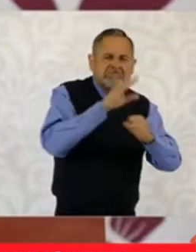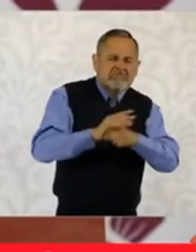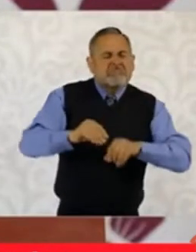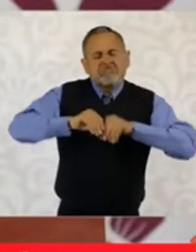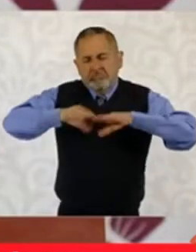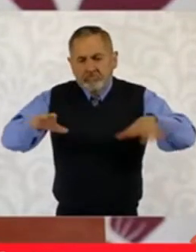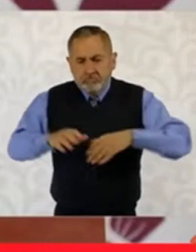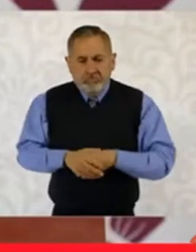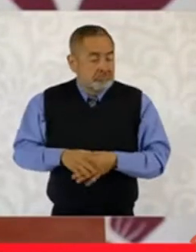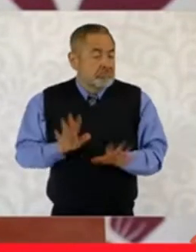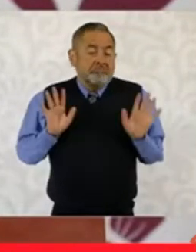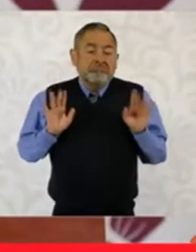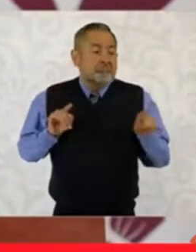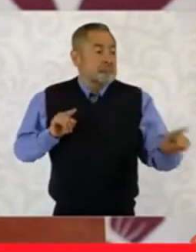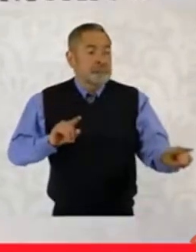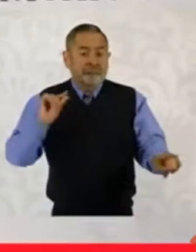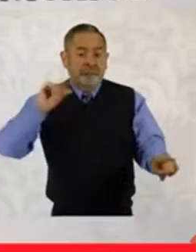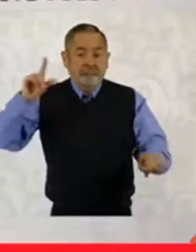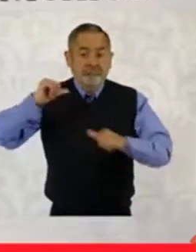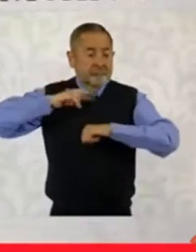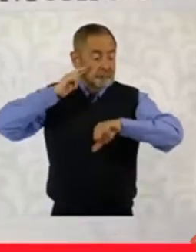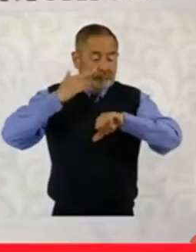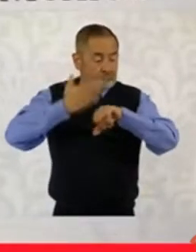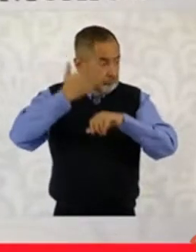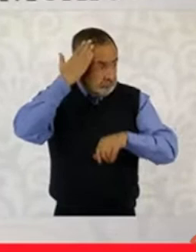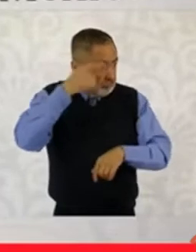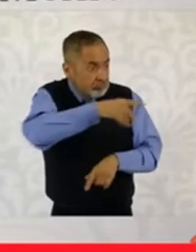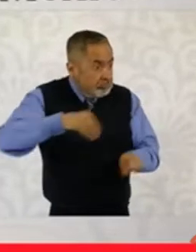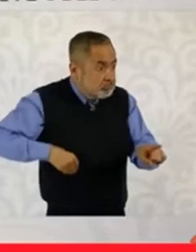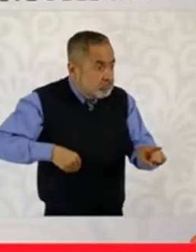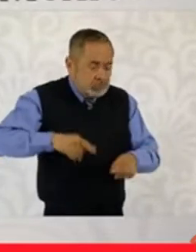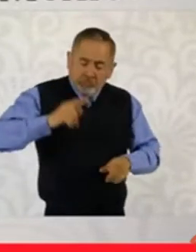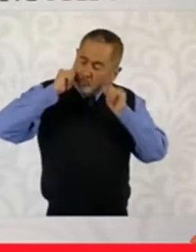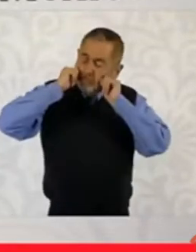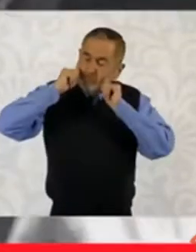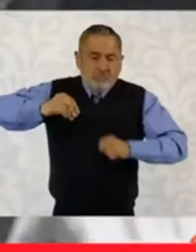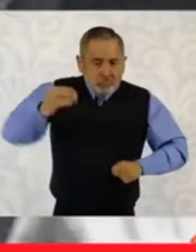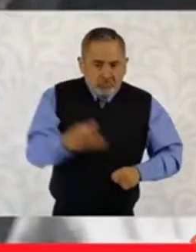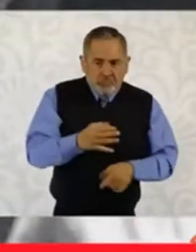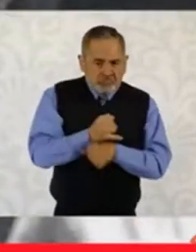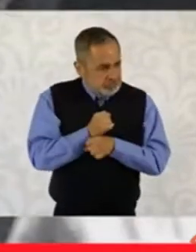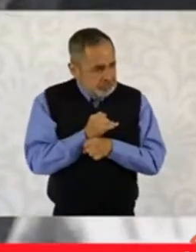autoridades involucradas, que se haga la investigación a fondo.